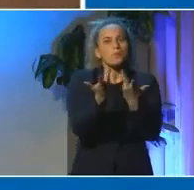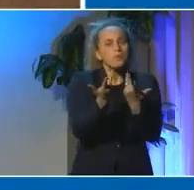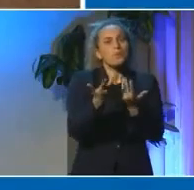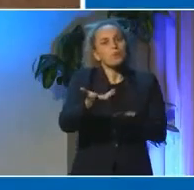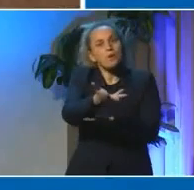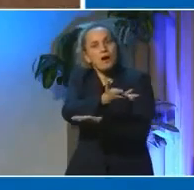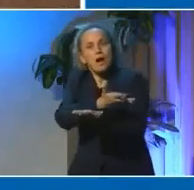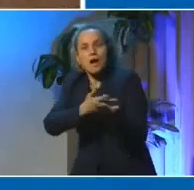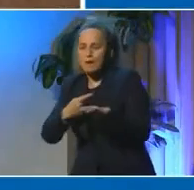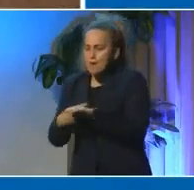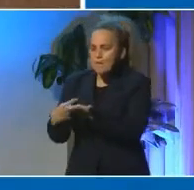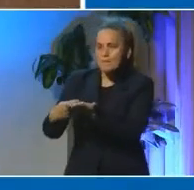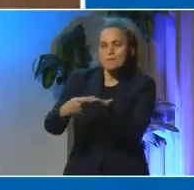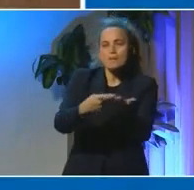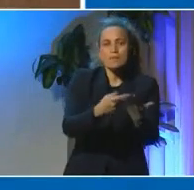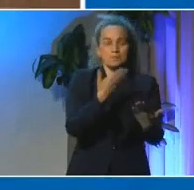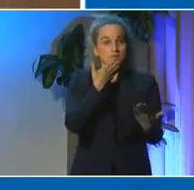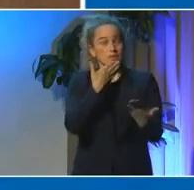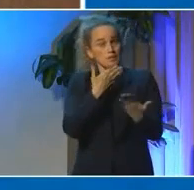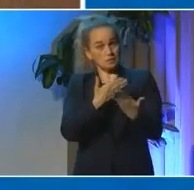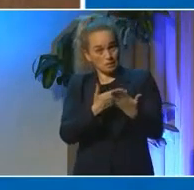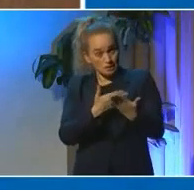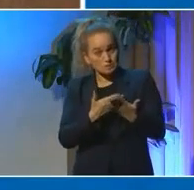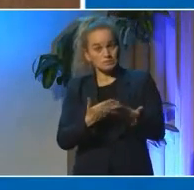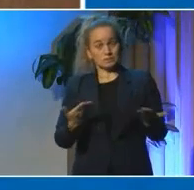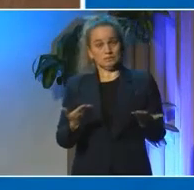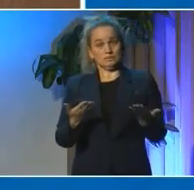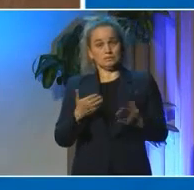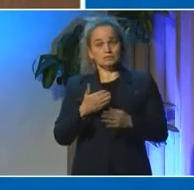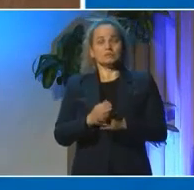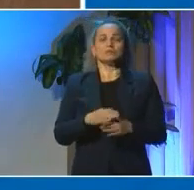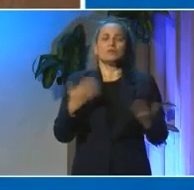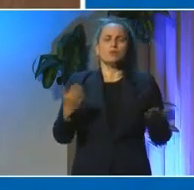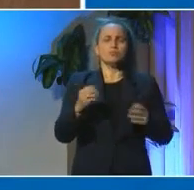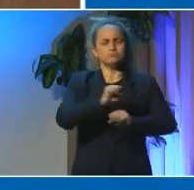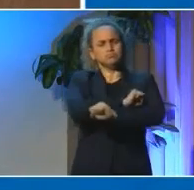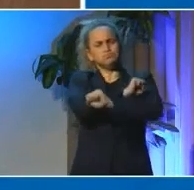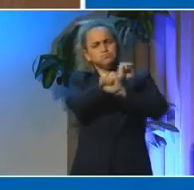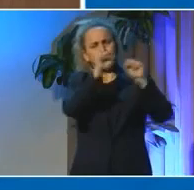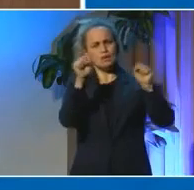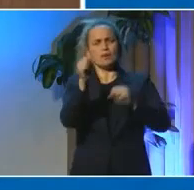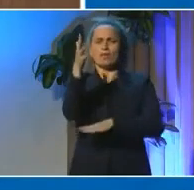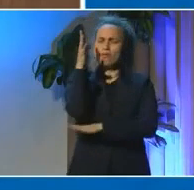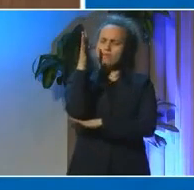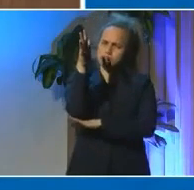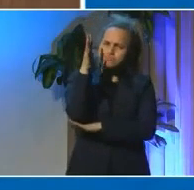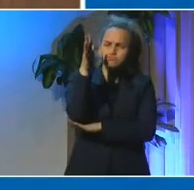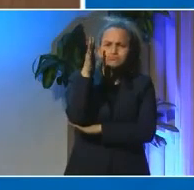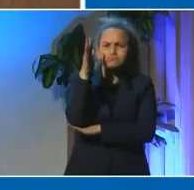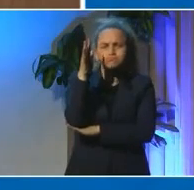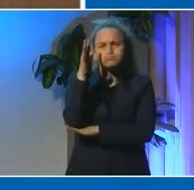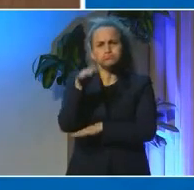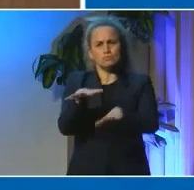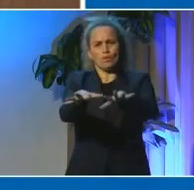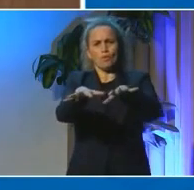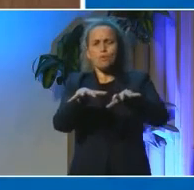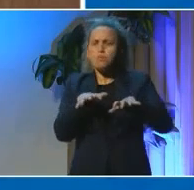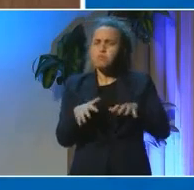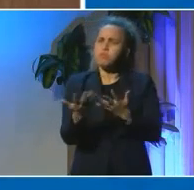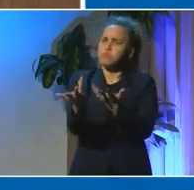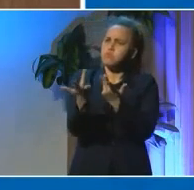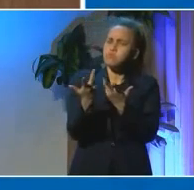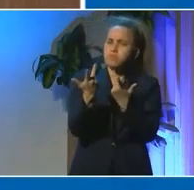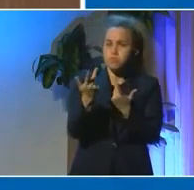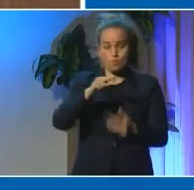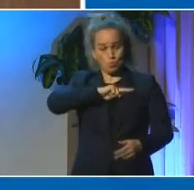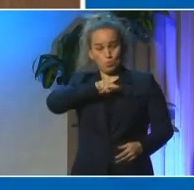conversamos y y los mensajes también que redundan en lo que se ha hablado a lo largo de toda la mañana y de este y de esta Cumbre y para nosotros